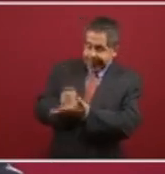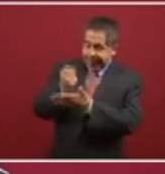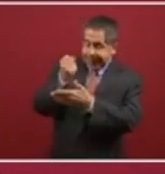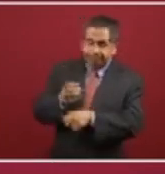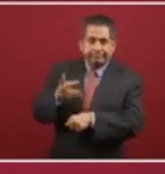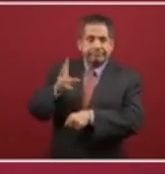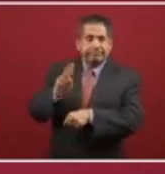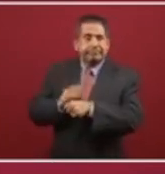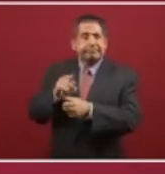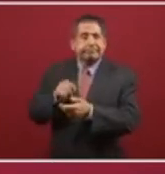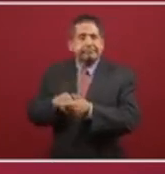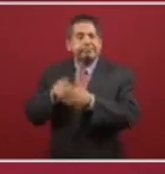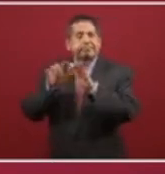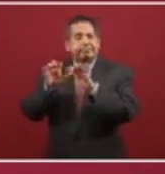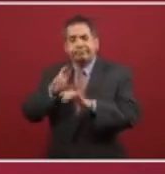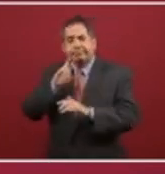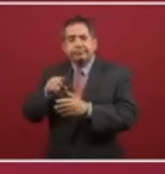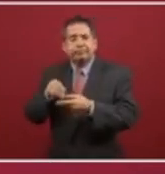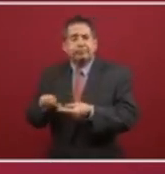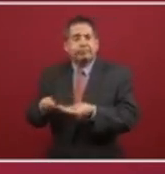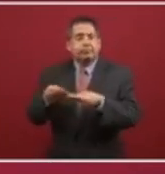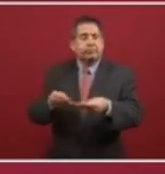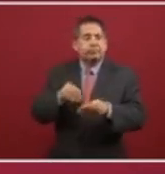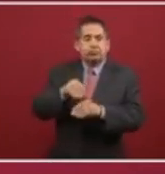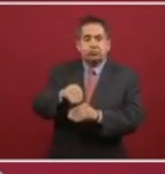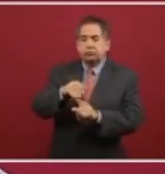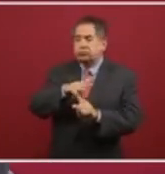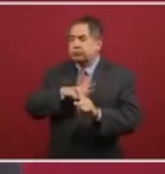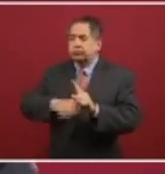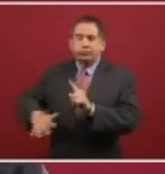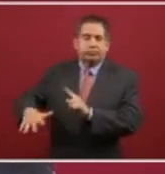dictamen y